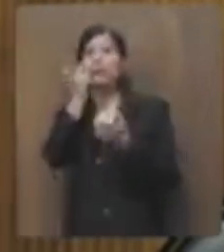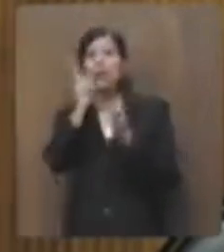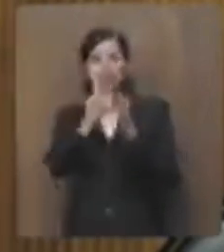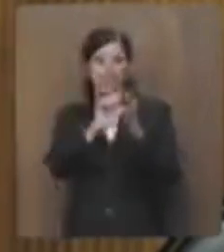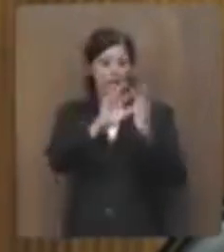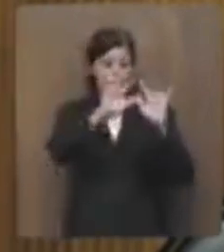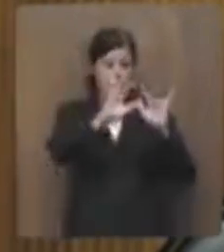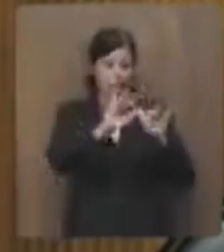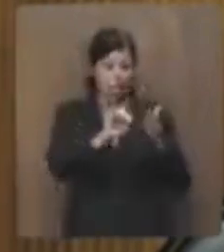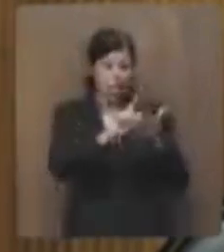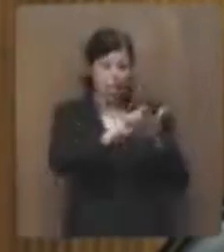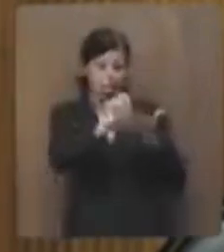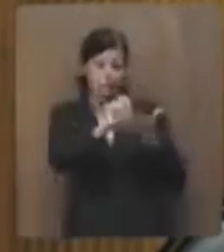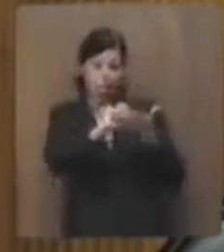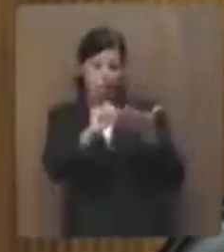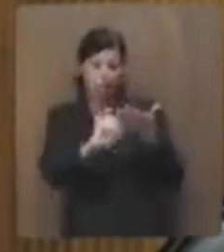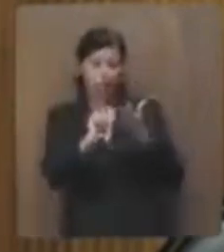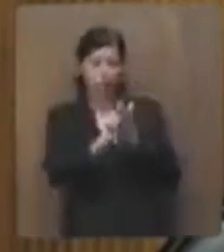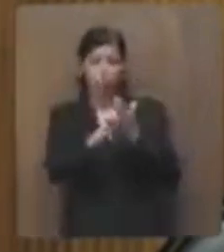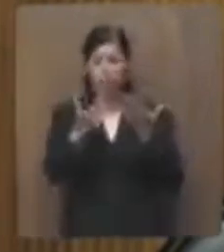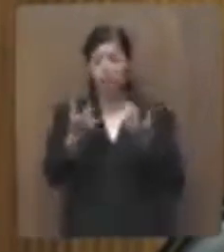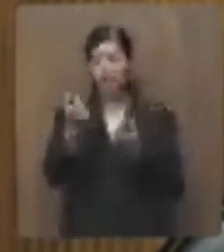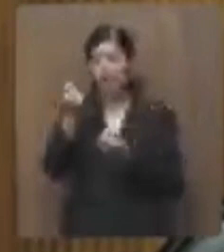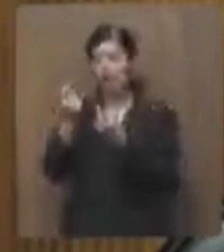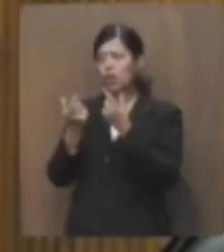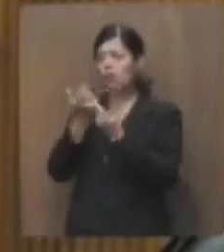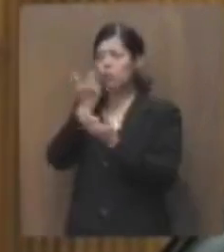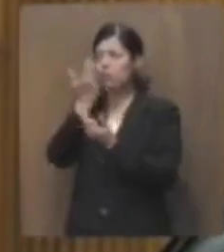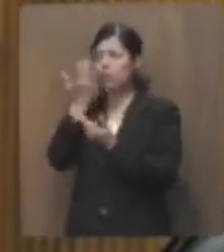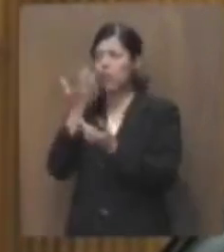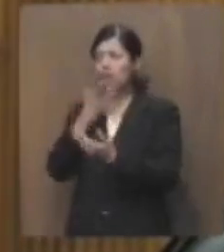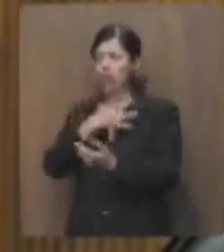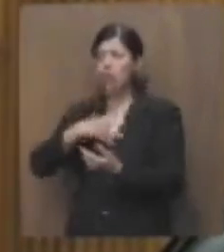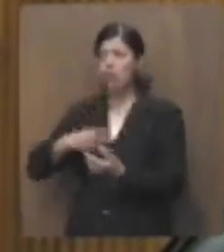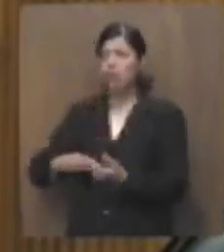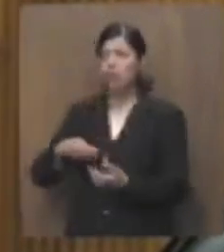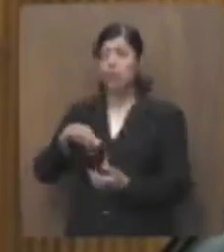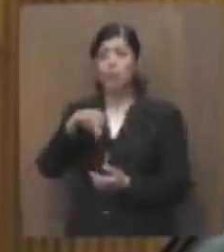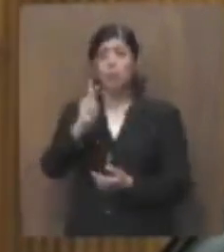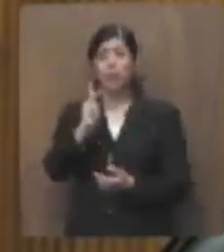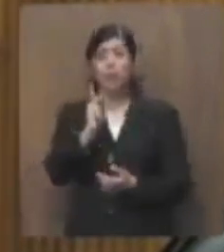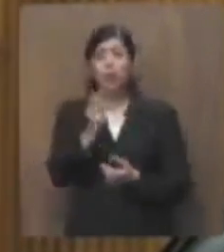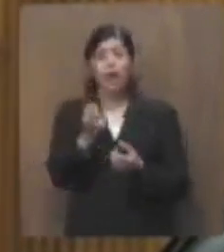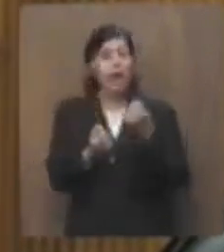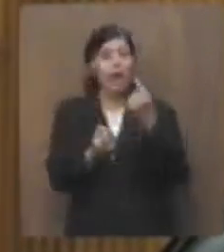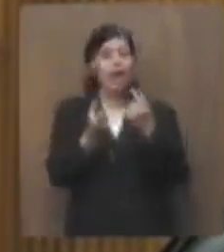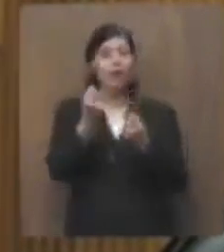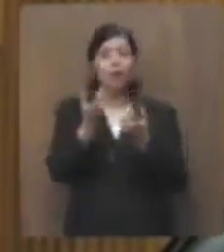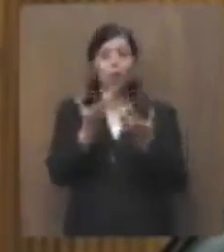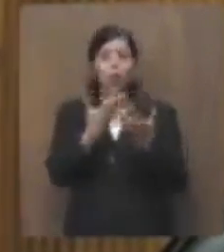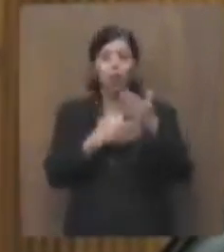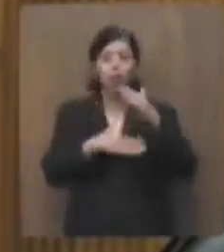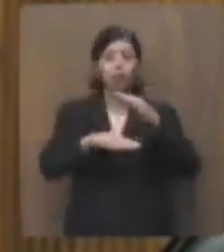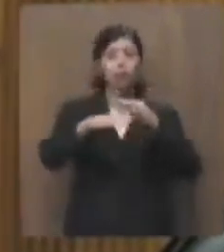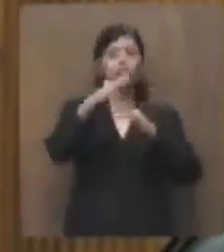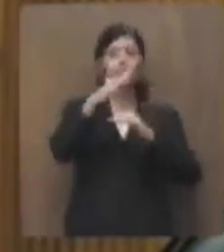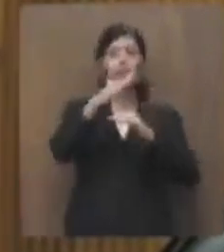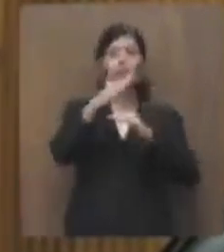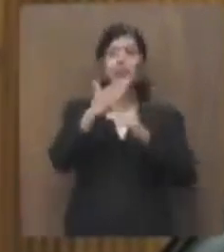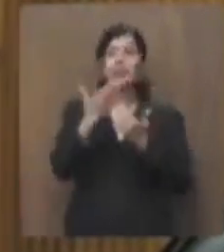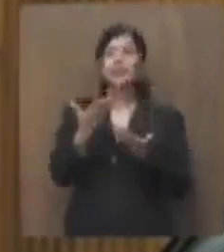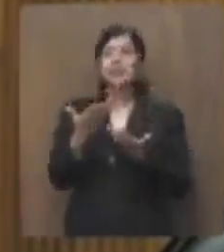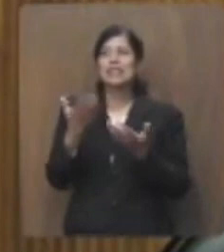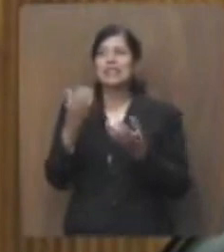hay quienes buscan trascender a través de sus hijos pero hay quienes Tenemos la oportunidad de trascender a través del acto más